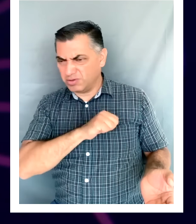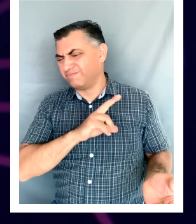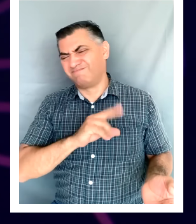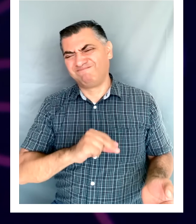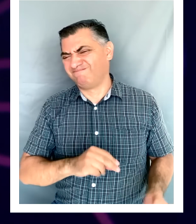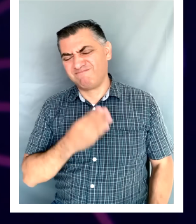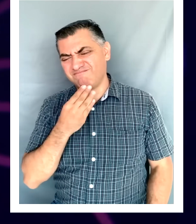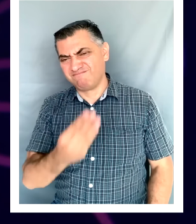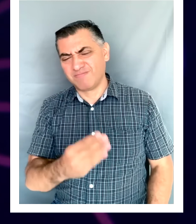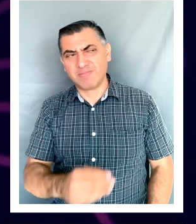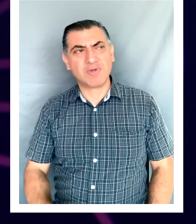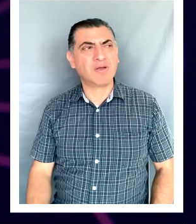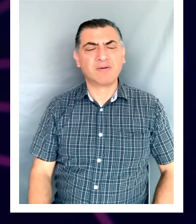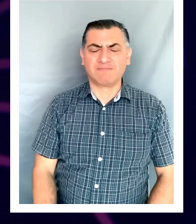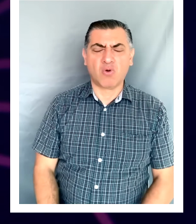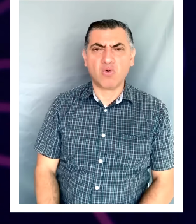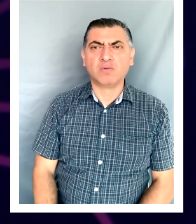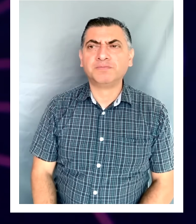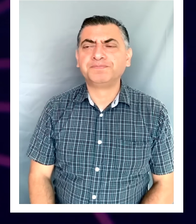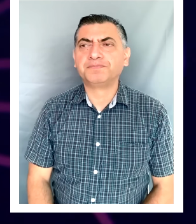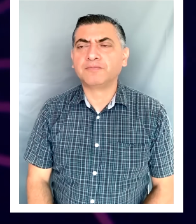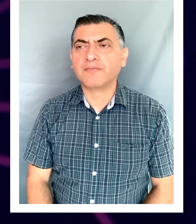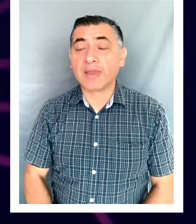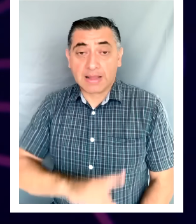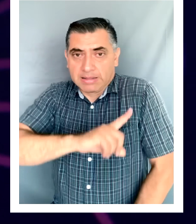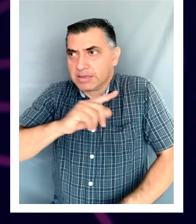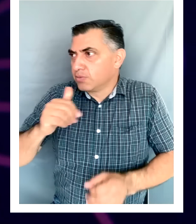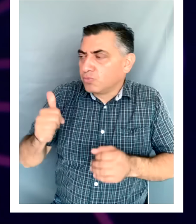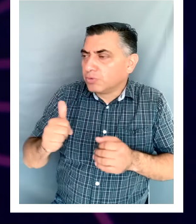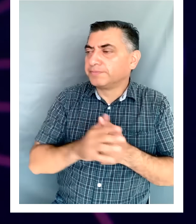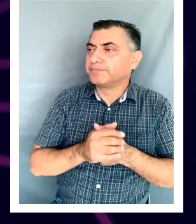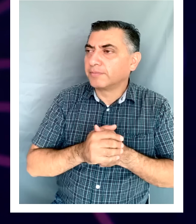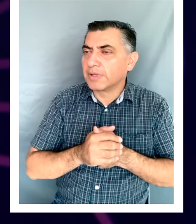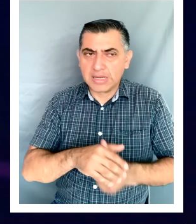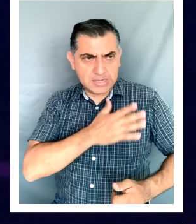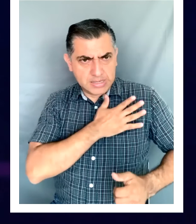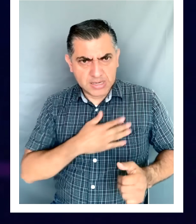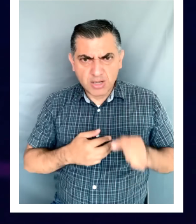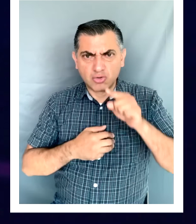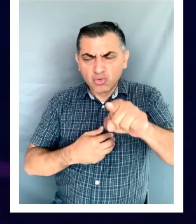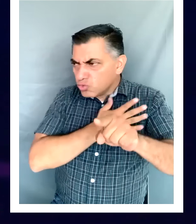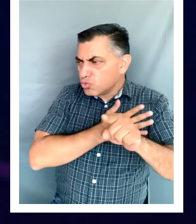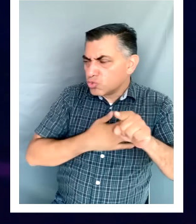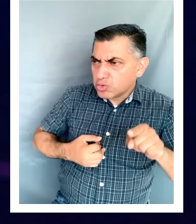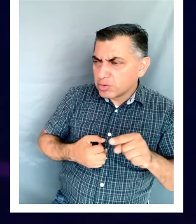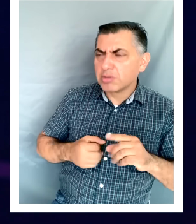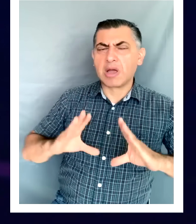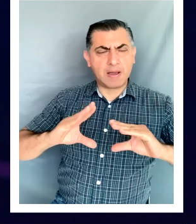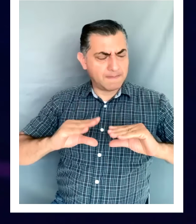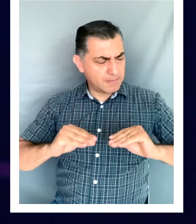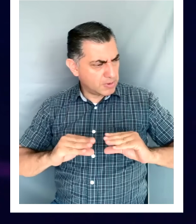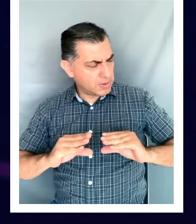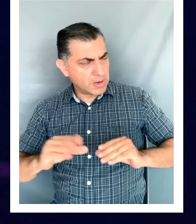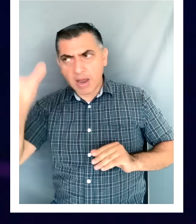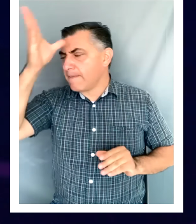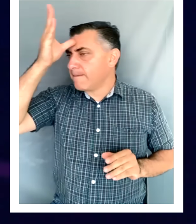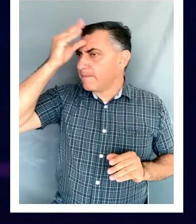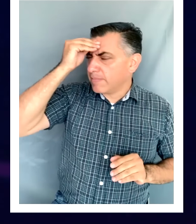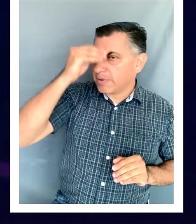de prepararse para la vida Yo quiero enseñarles eso después de todo mis hijos Y tus hijos van a aprender si no es que